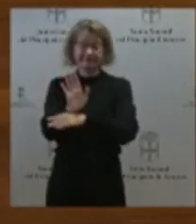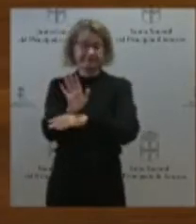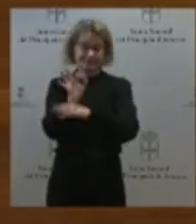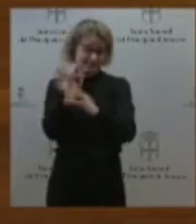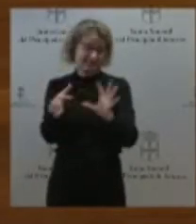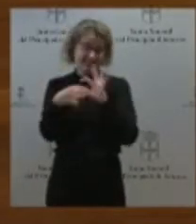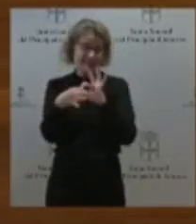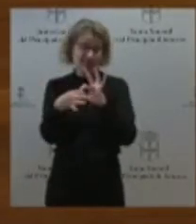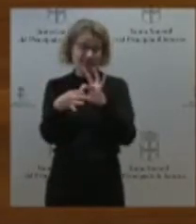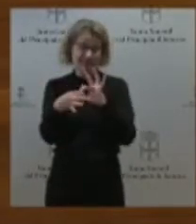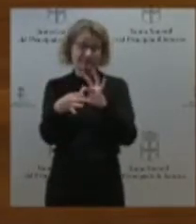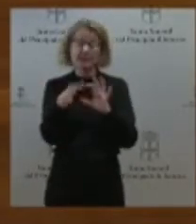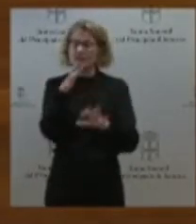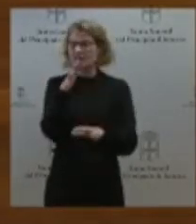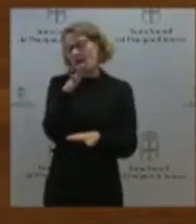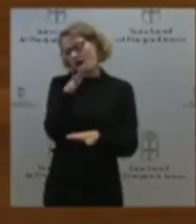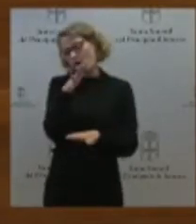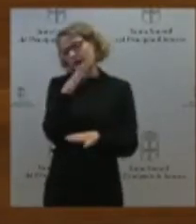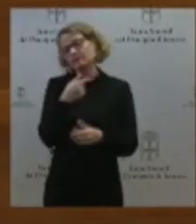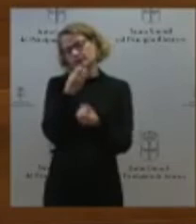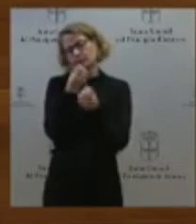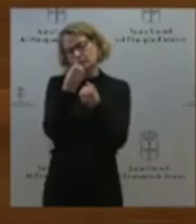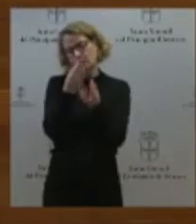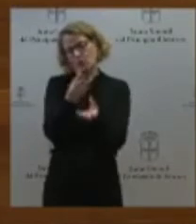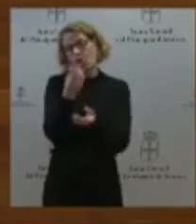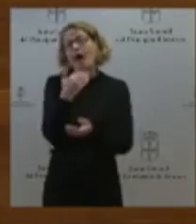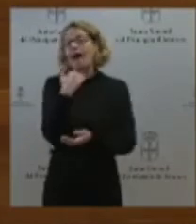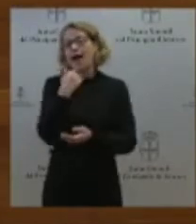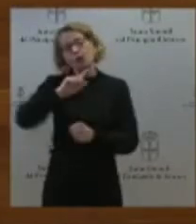Mi compañera Nuria Rodríguez concluirá la visión de conjunto.